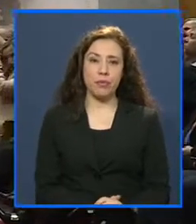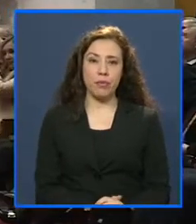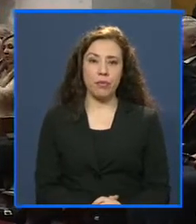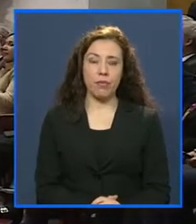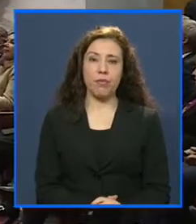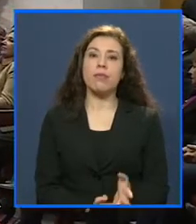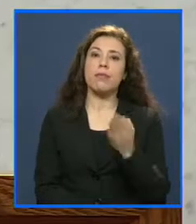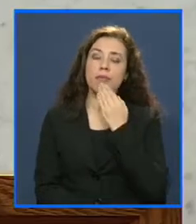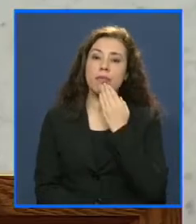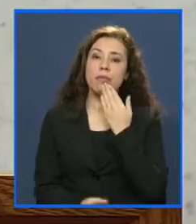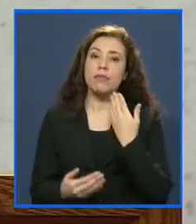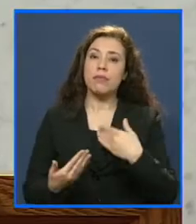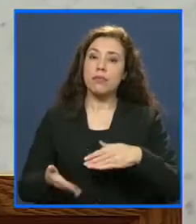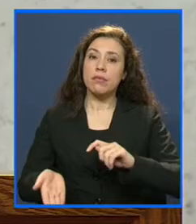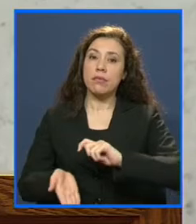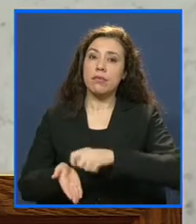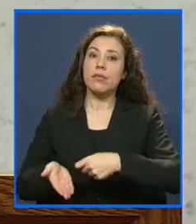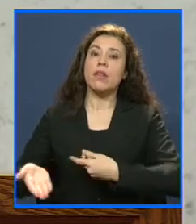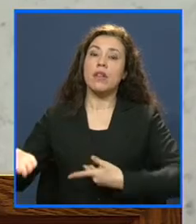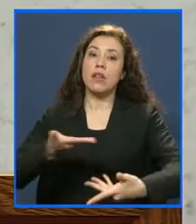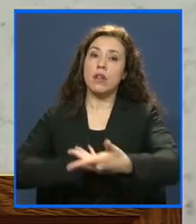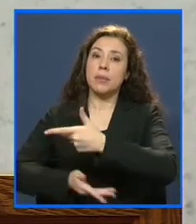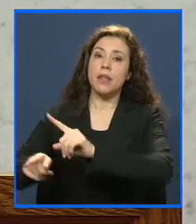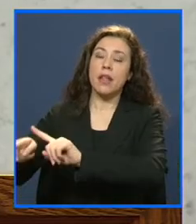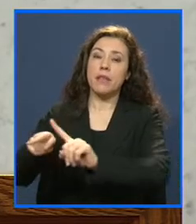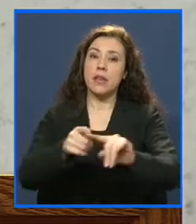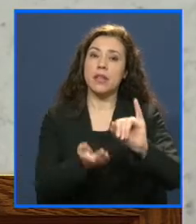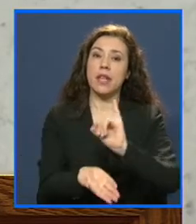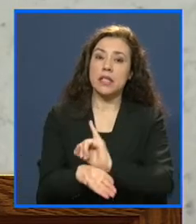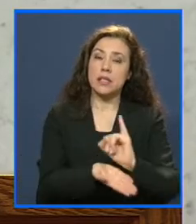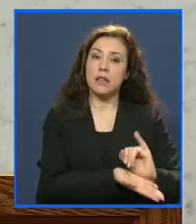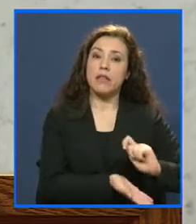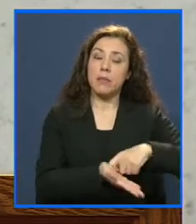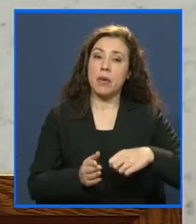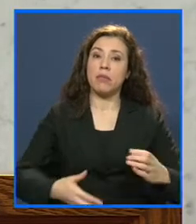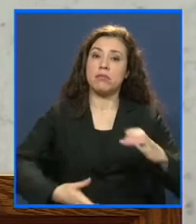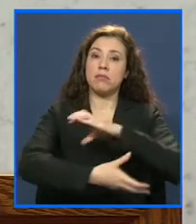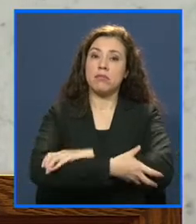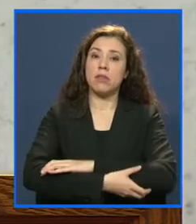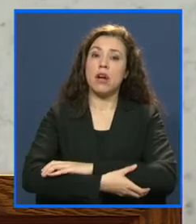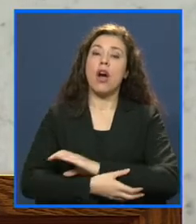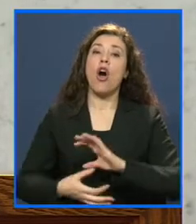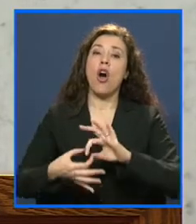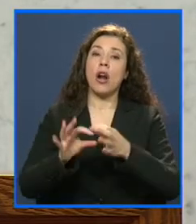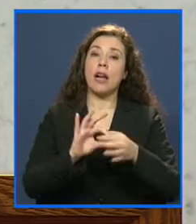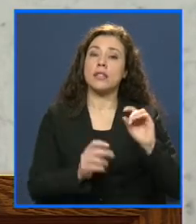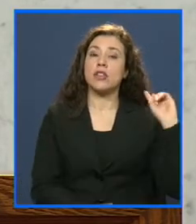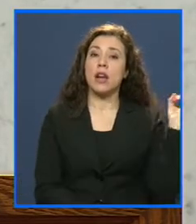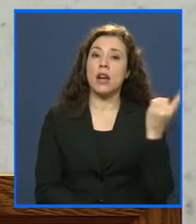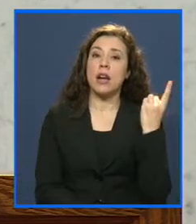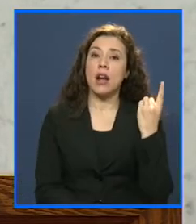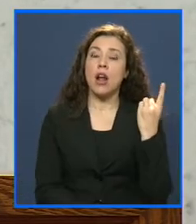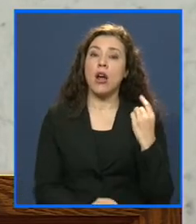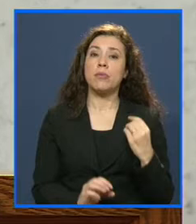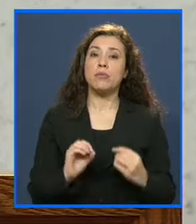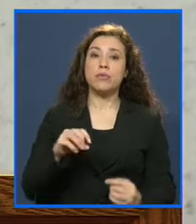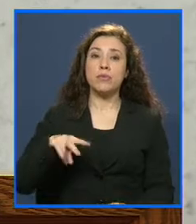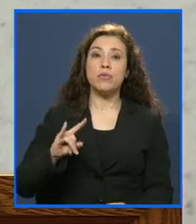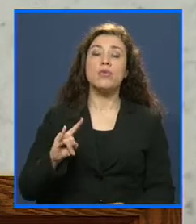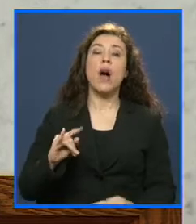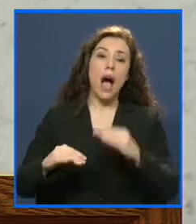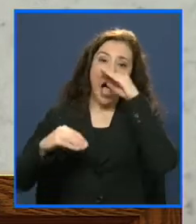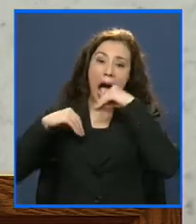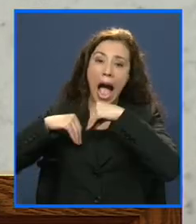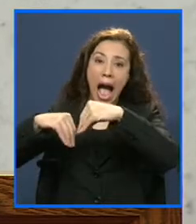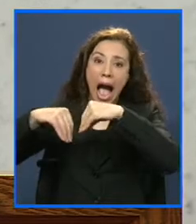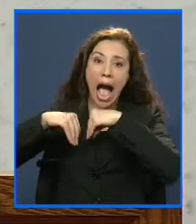también hemos firmado operaciones con distintas instituciones suscribimos un convenio con la organización nacional de naciones unidas para la agricultura y la alimentación